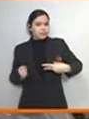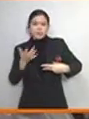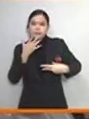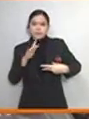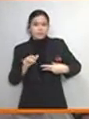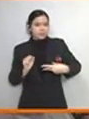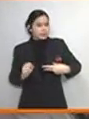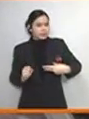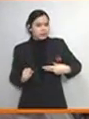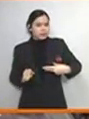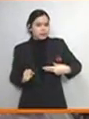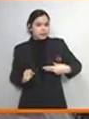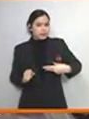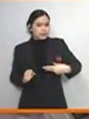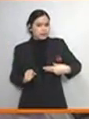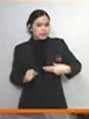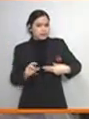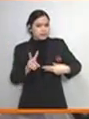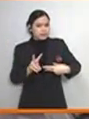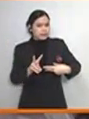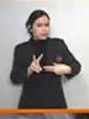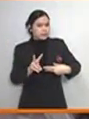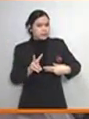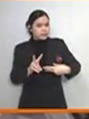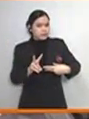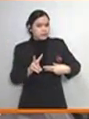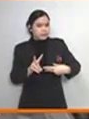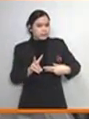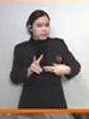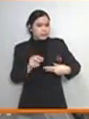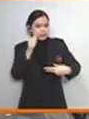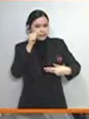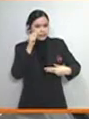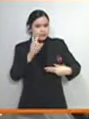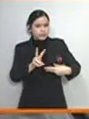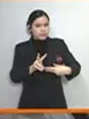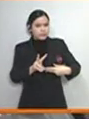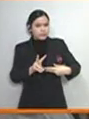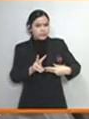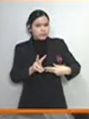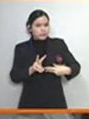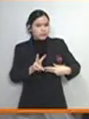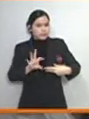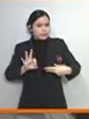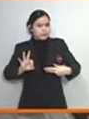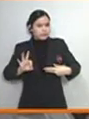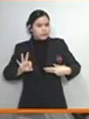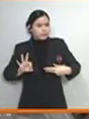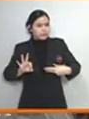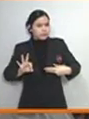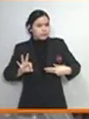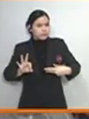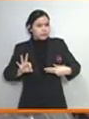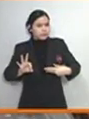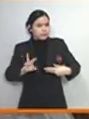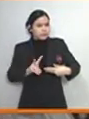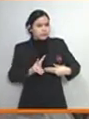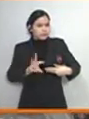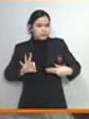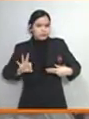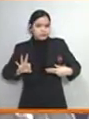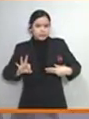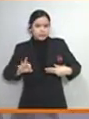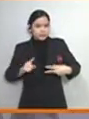Suerte. Porque este es el 2. Segundo dígito, atentos. Este es el 9. Primer número ganador es el